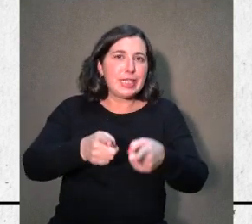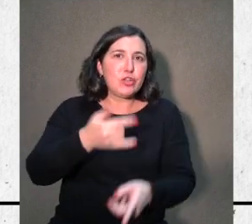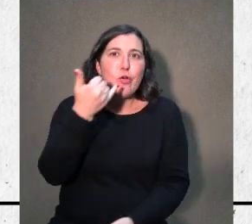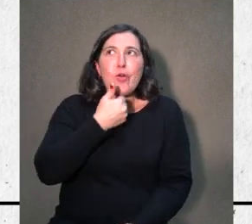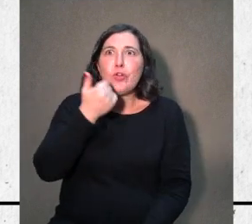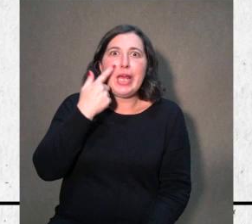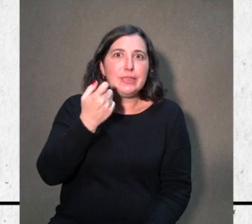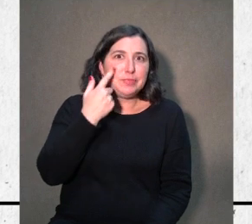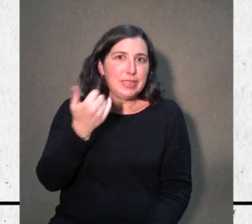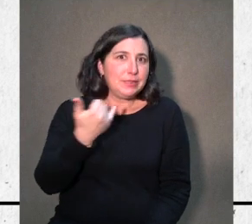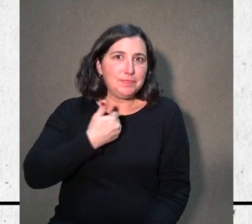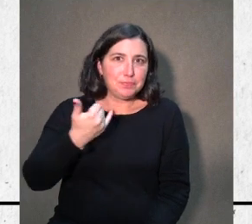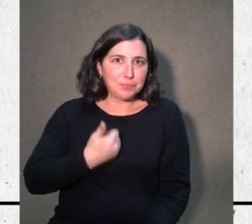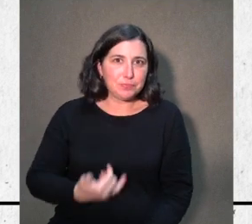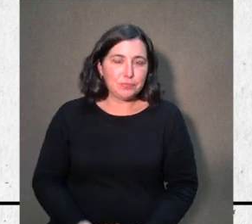fue esa experiencia?